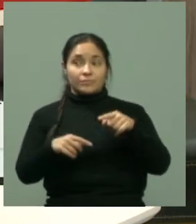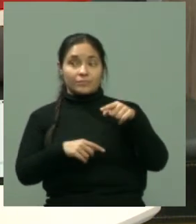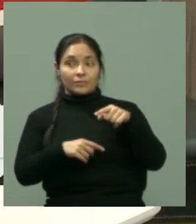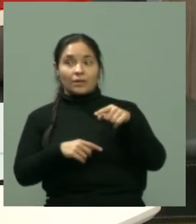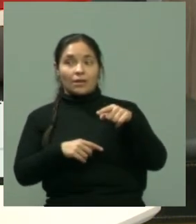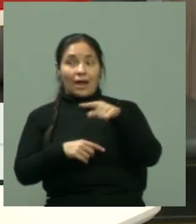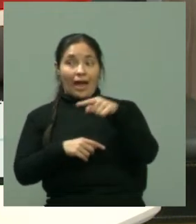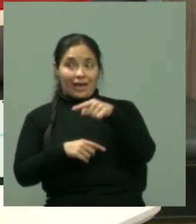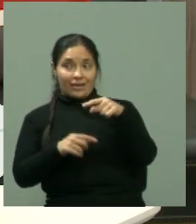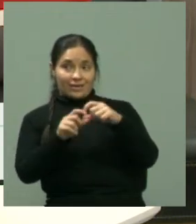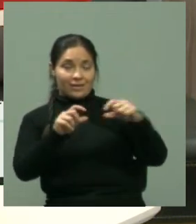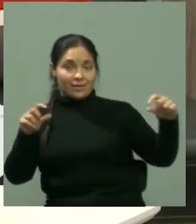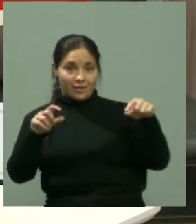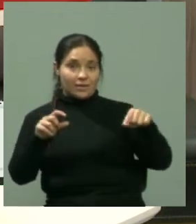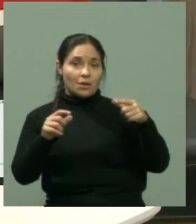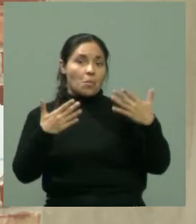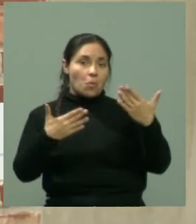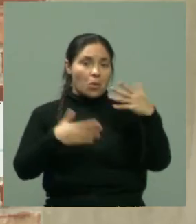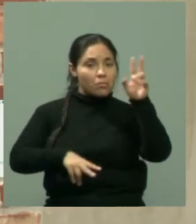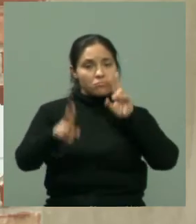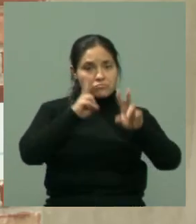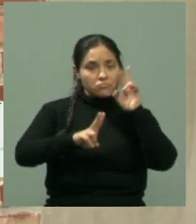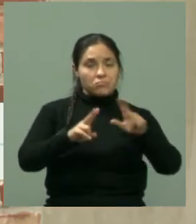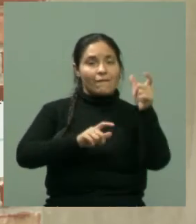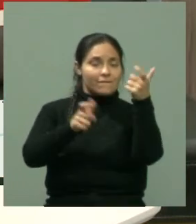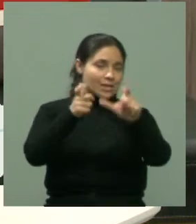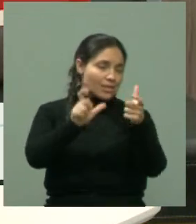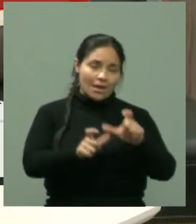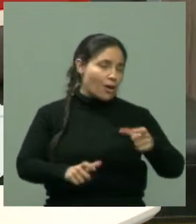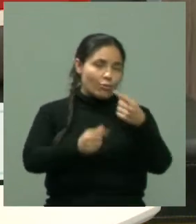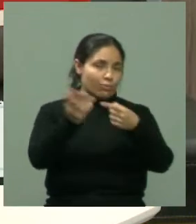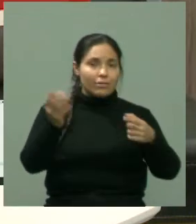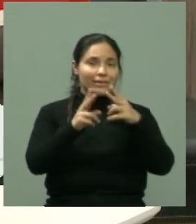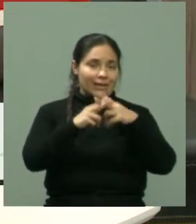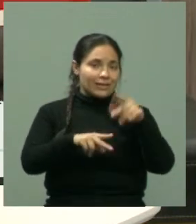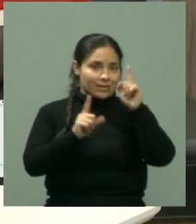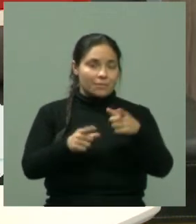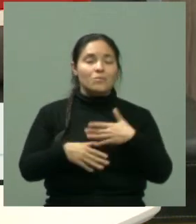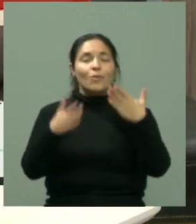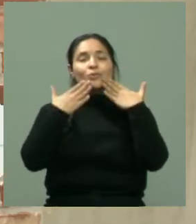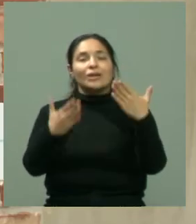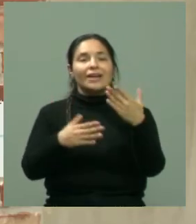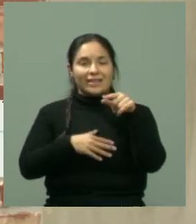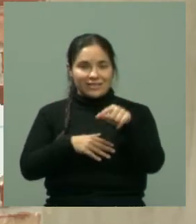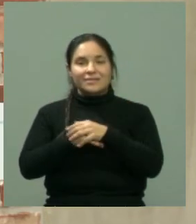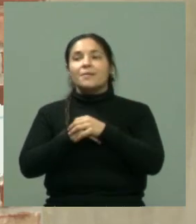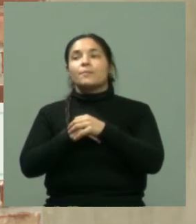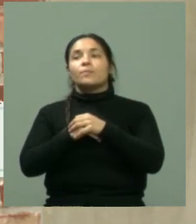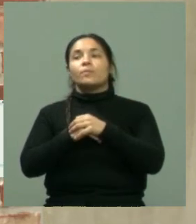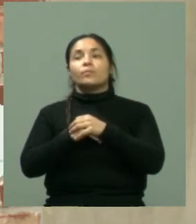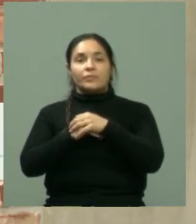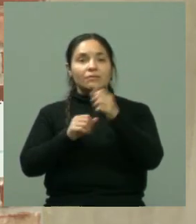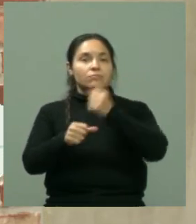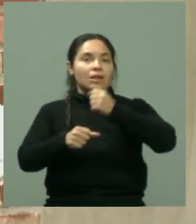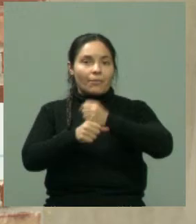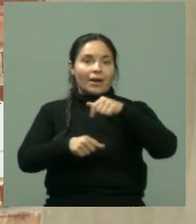talleres en los cuales estamos trabajando en educación. Me encantó. Muchísimas gracias. Muchísimas Bueno, gracias porque es a vos. interesante hablar con ustedes y bueno, saber que se está